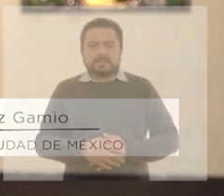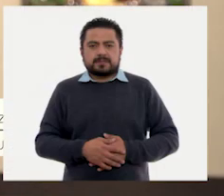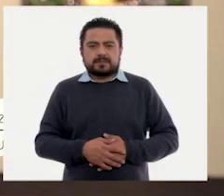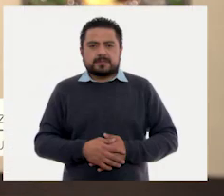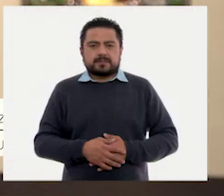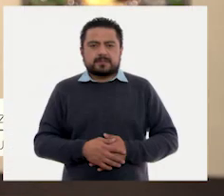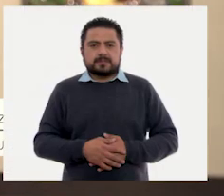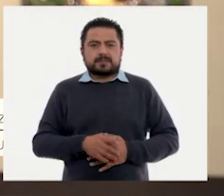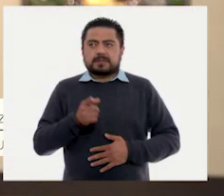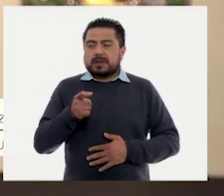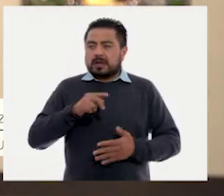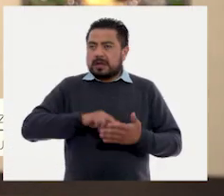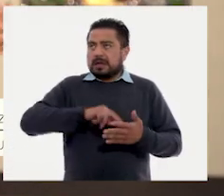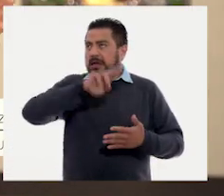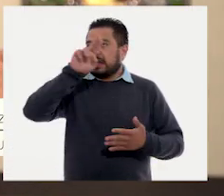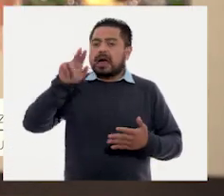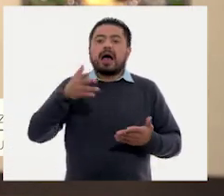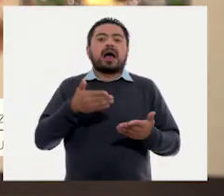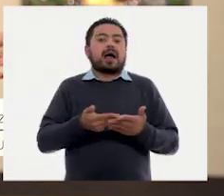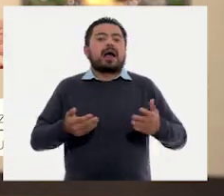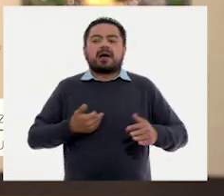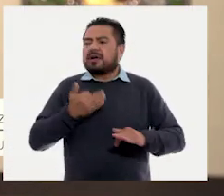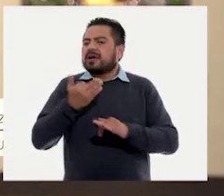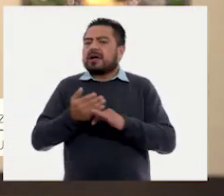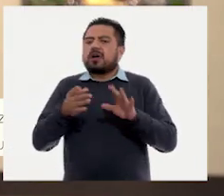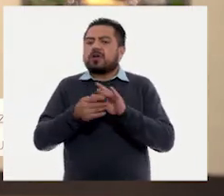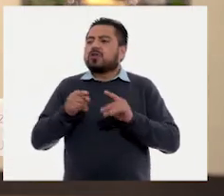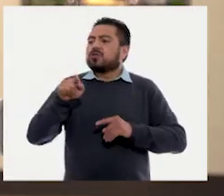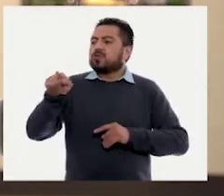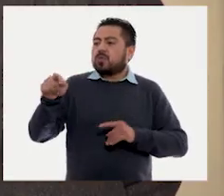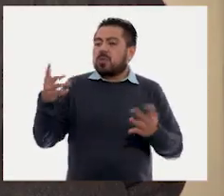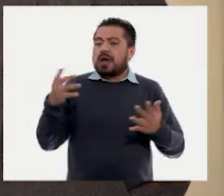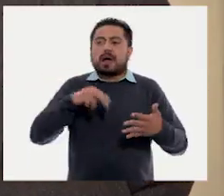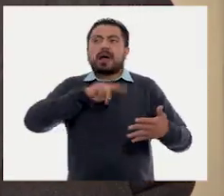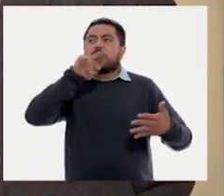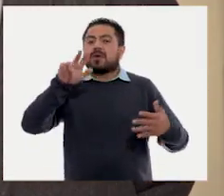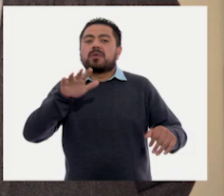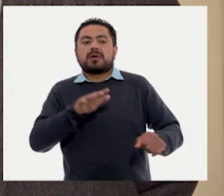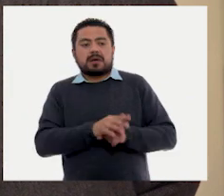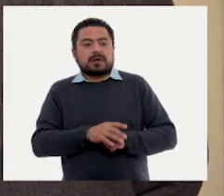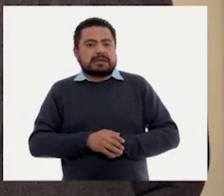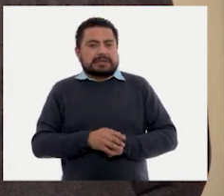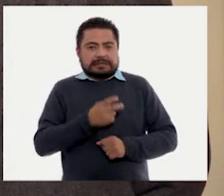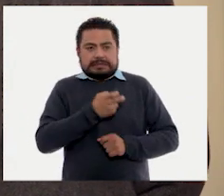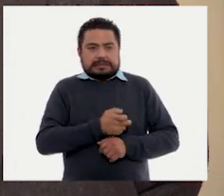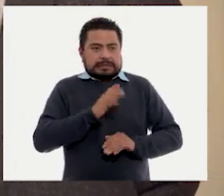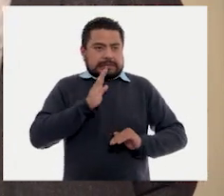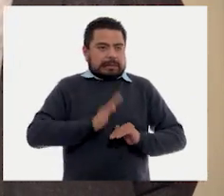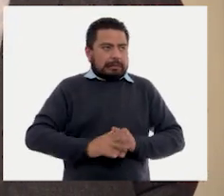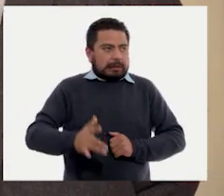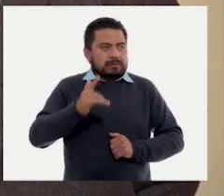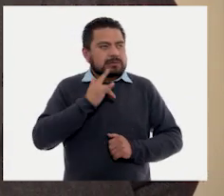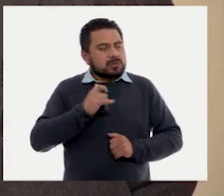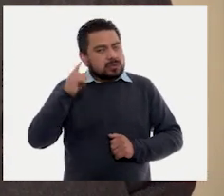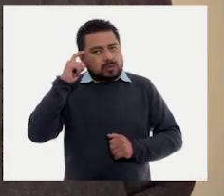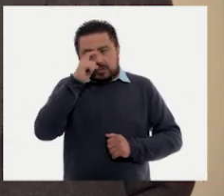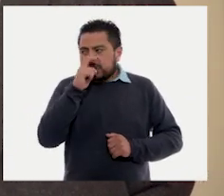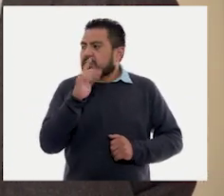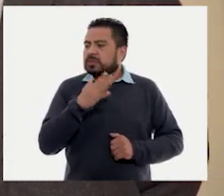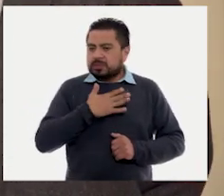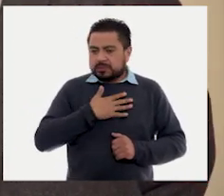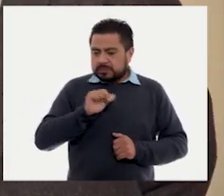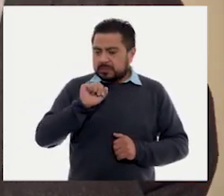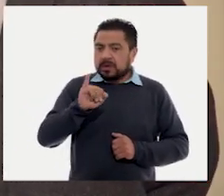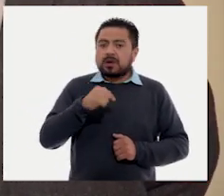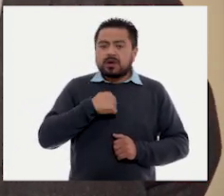Ya hablamos del muralismo mexicano, ahora vamos a hablar de tu obra. Bueno, creo que eso me cuesta más trabajo, pero sí